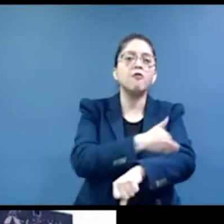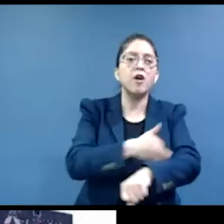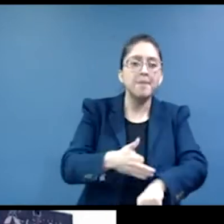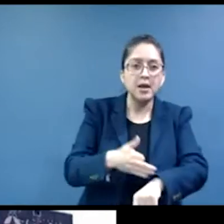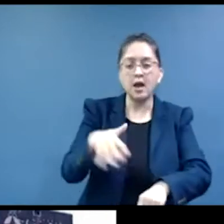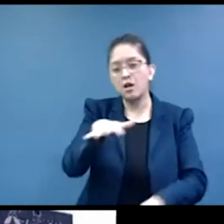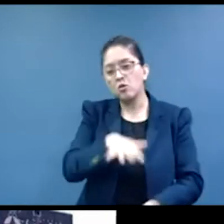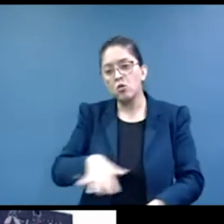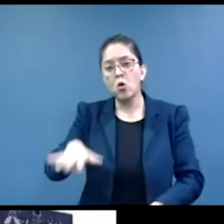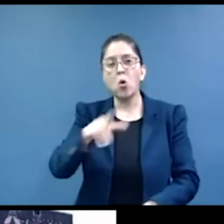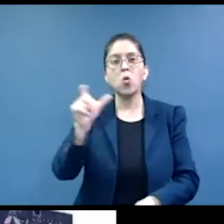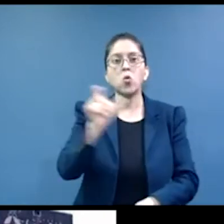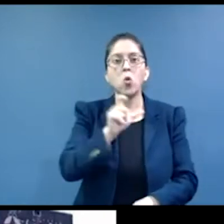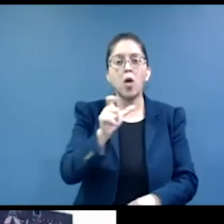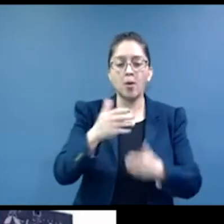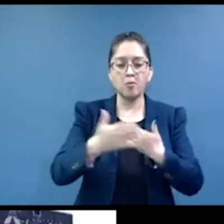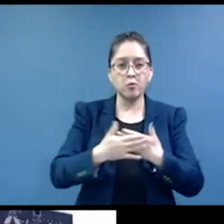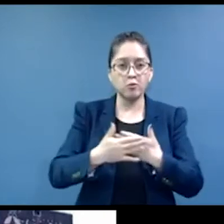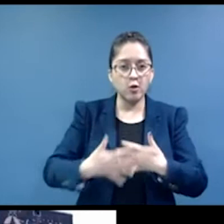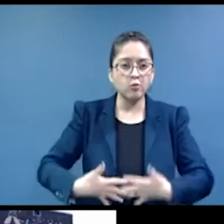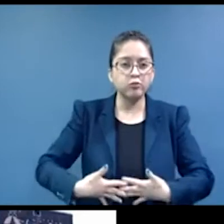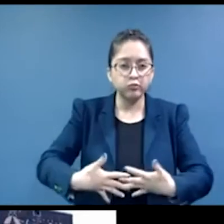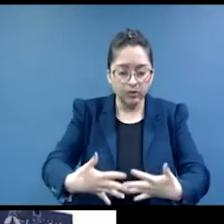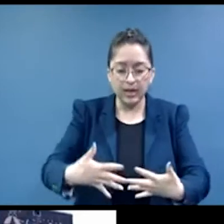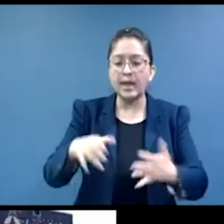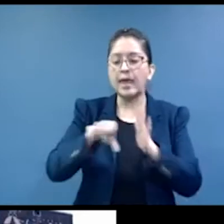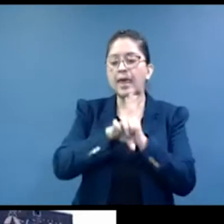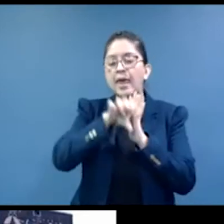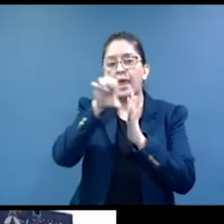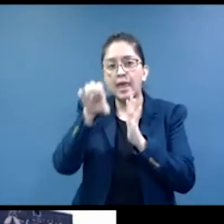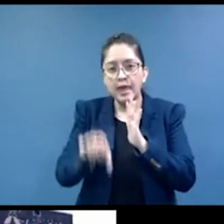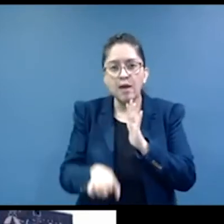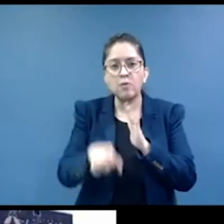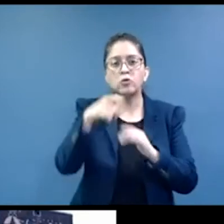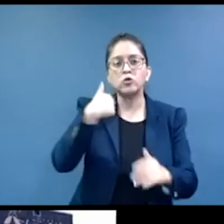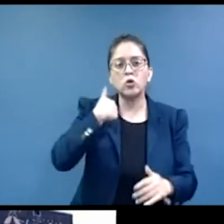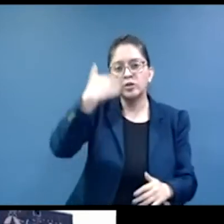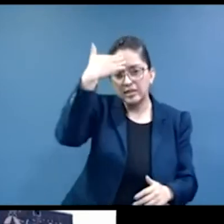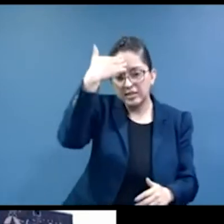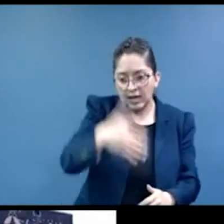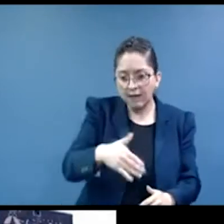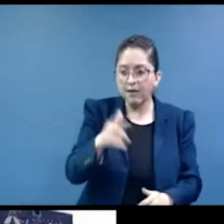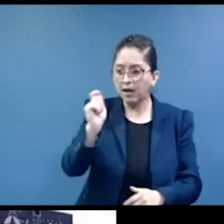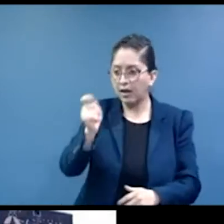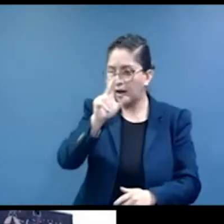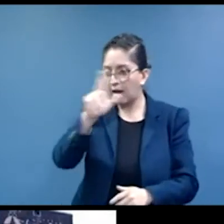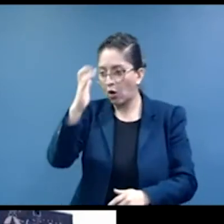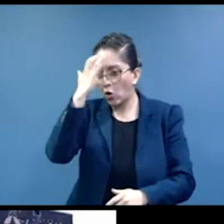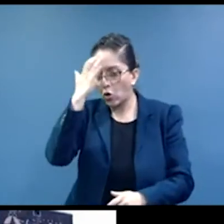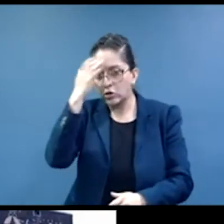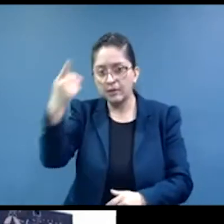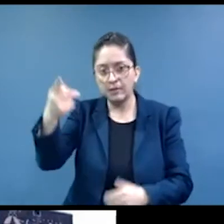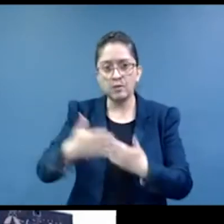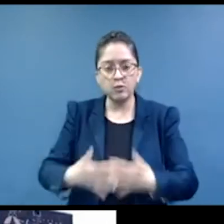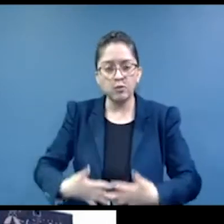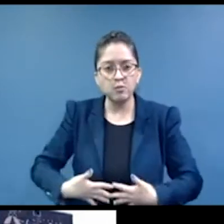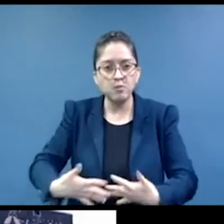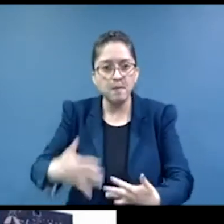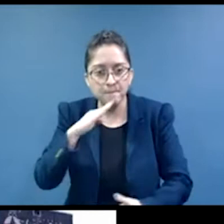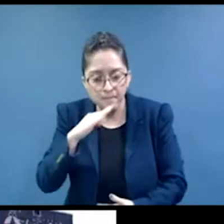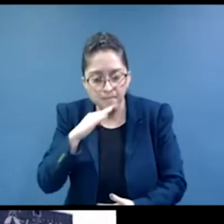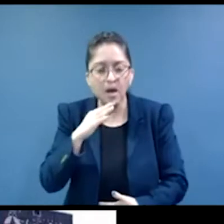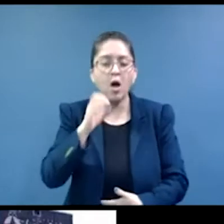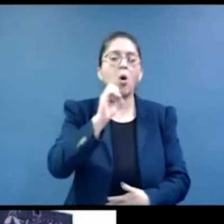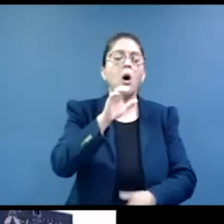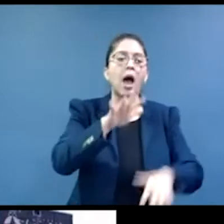técnicas de reproducción asistida. Por ejemplo, el reconocimiento de la paternidad o el reconocimiento de la maternidad, la determinación de la